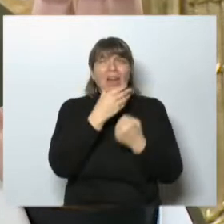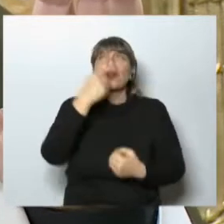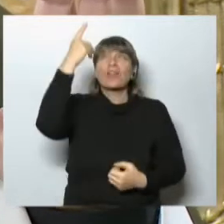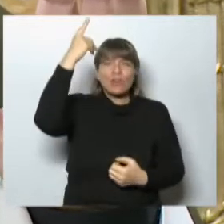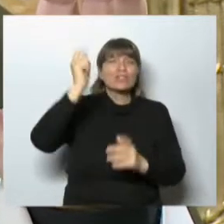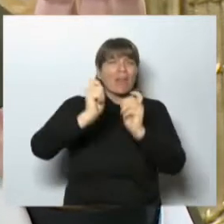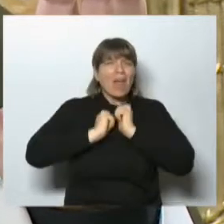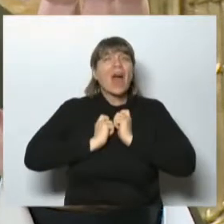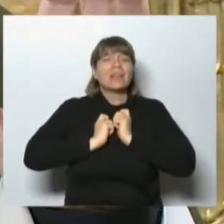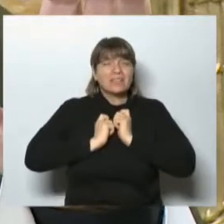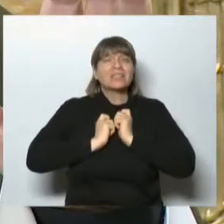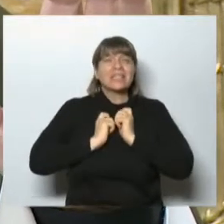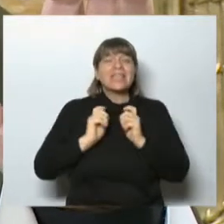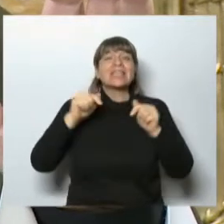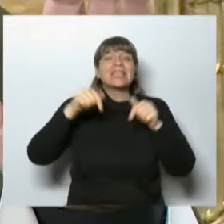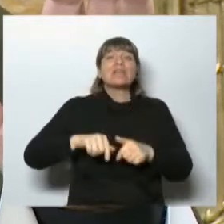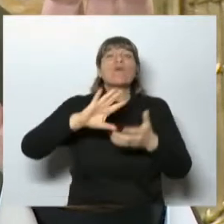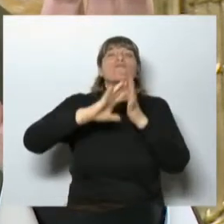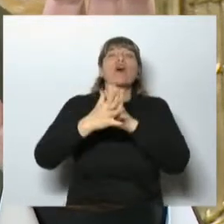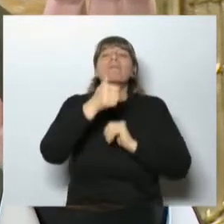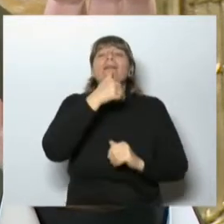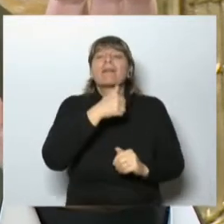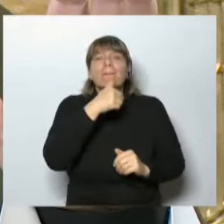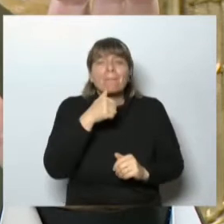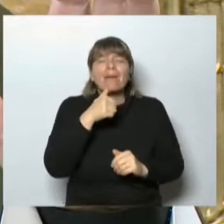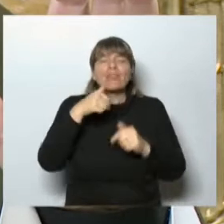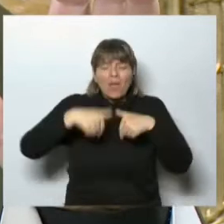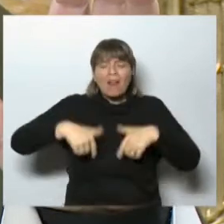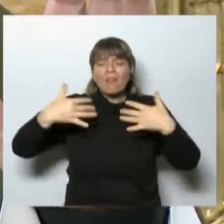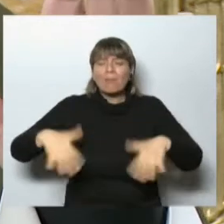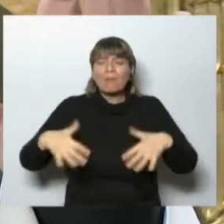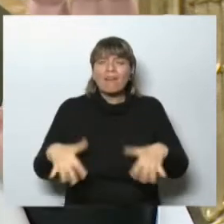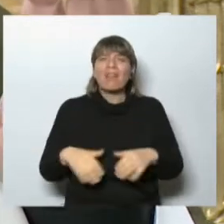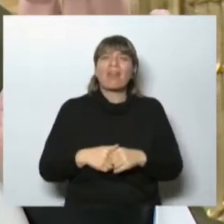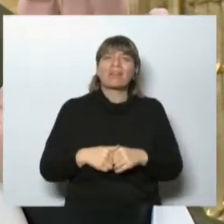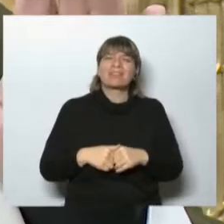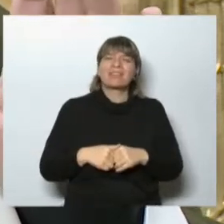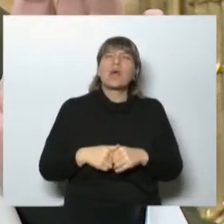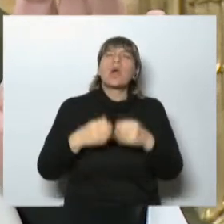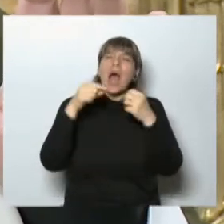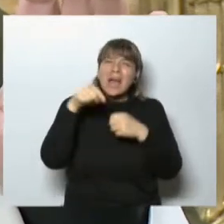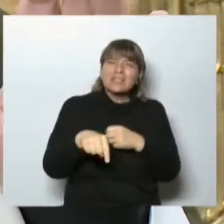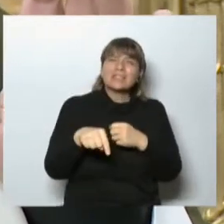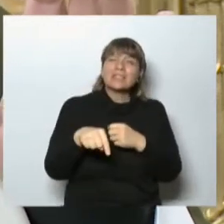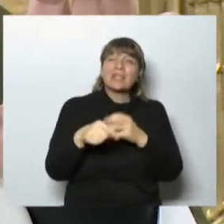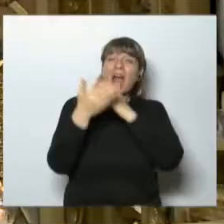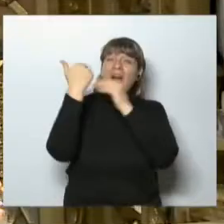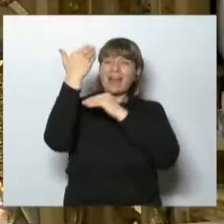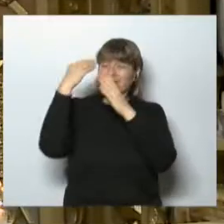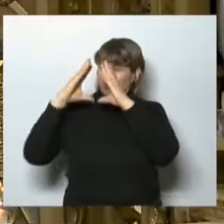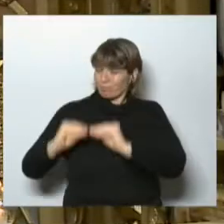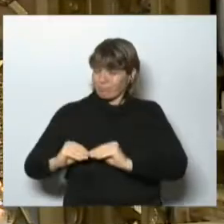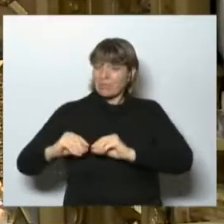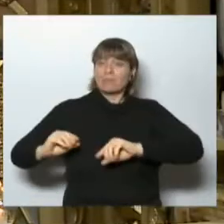y haber provisto el remedio en la misma debilidad humana. Así, donde estuvo nuestra ruina,